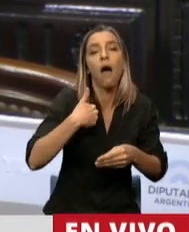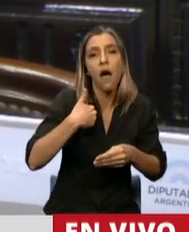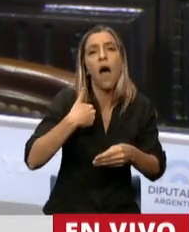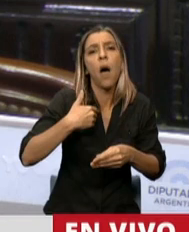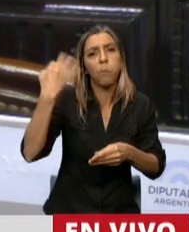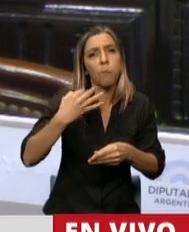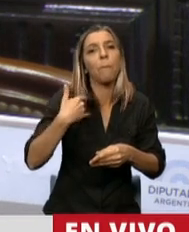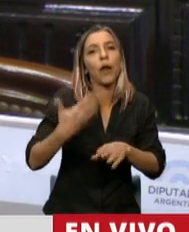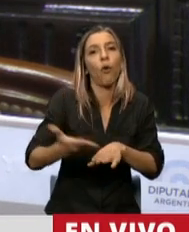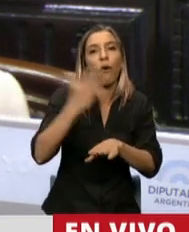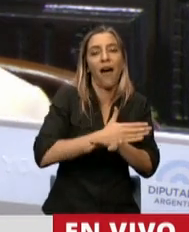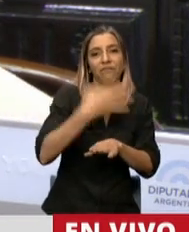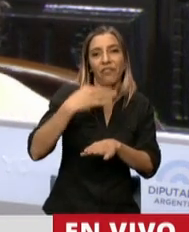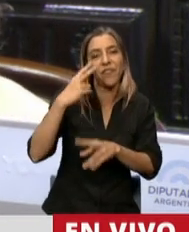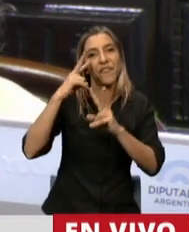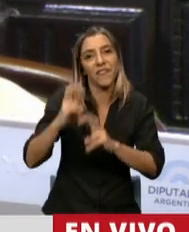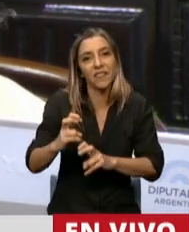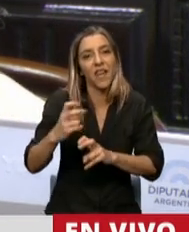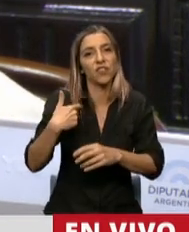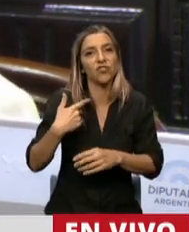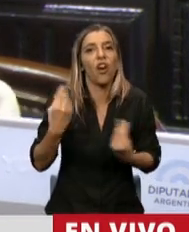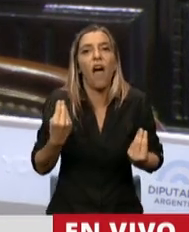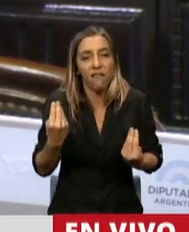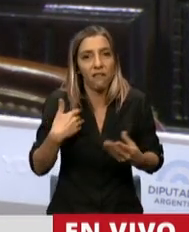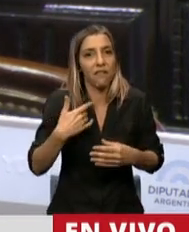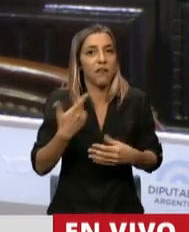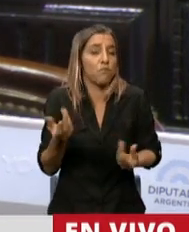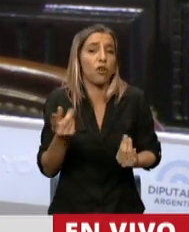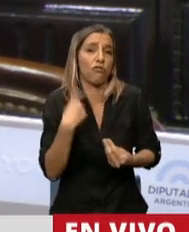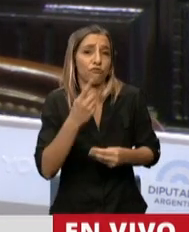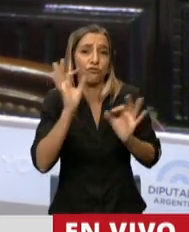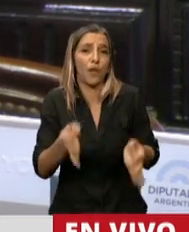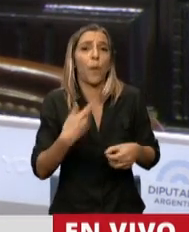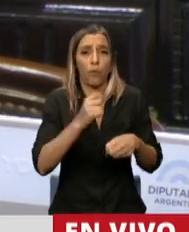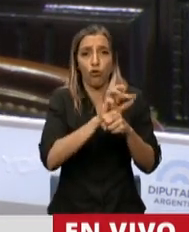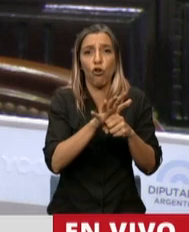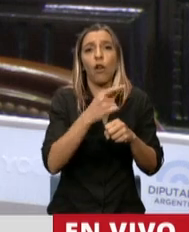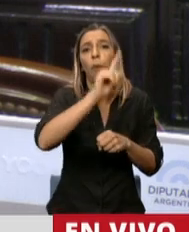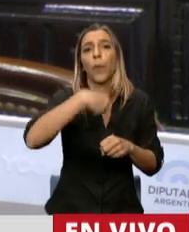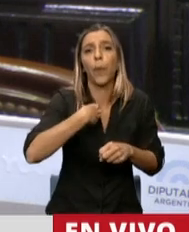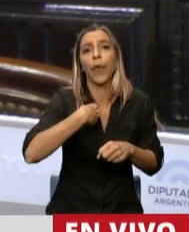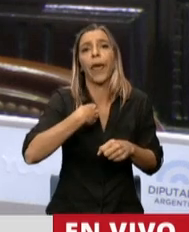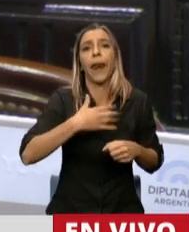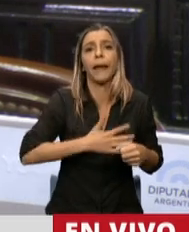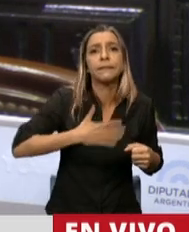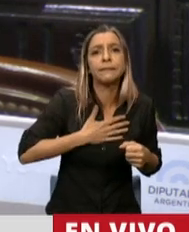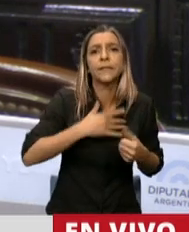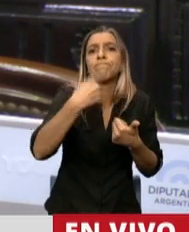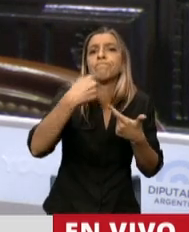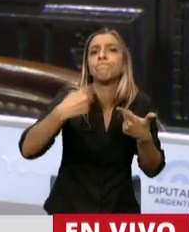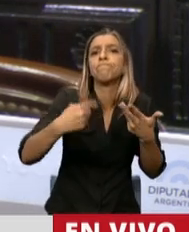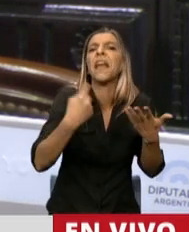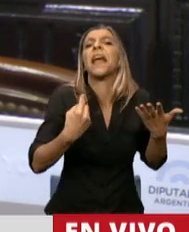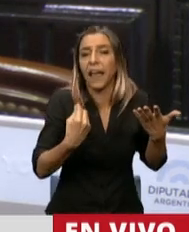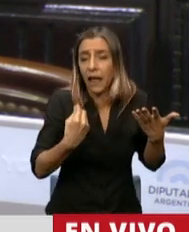de la vacuna. Sabemos qué produce el coronavirus, pero no sabemos qué produce la vacuna. Así que con la